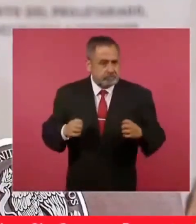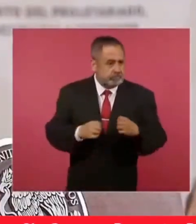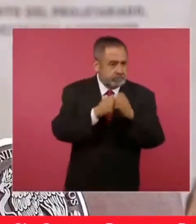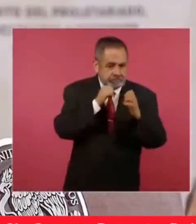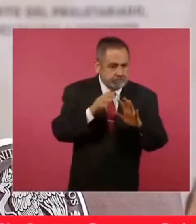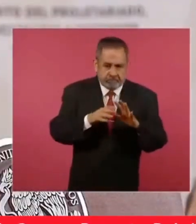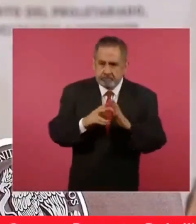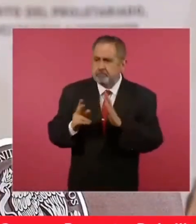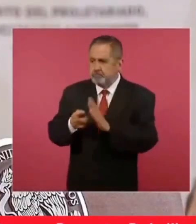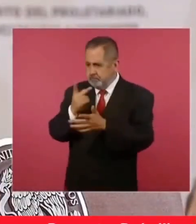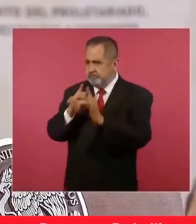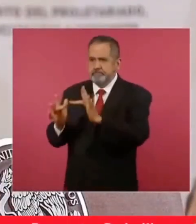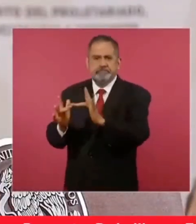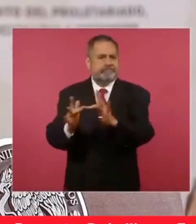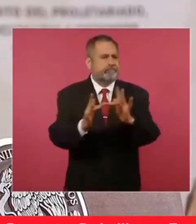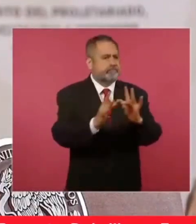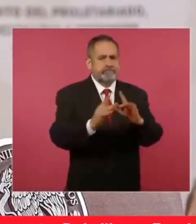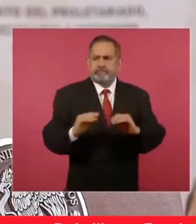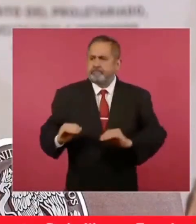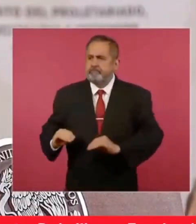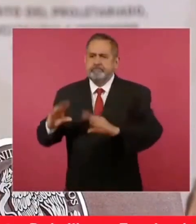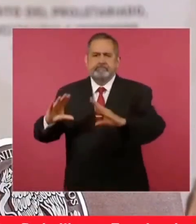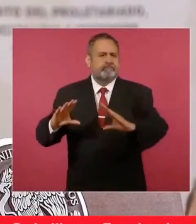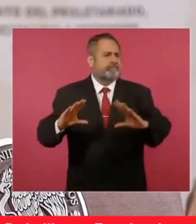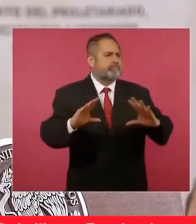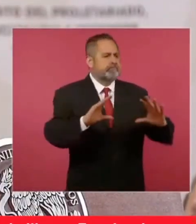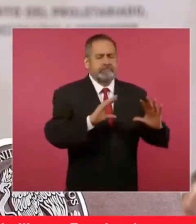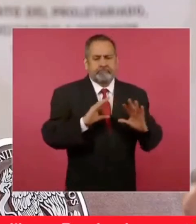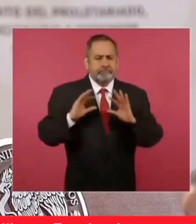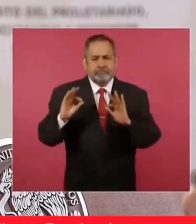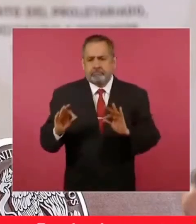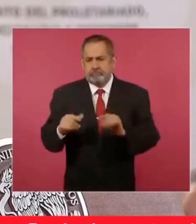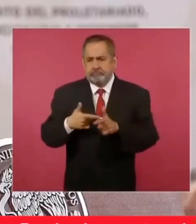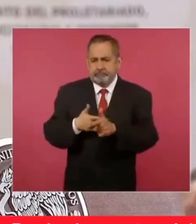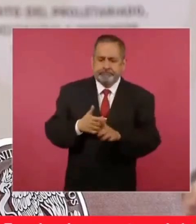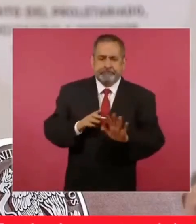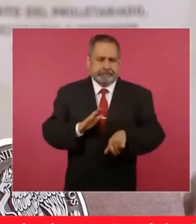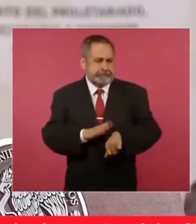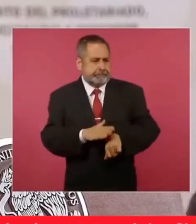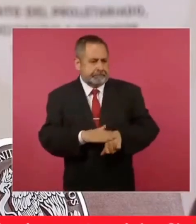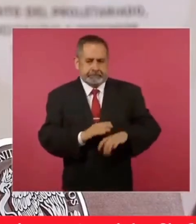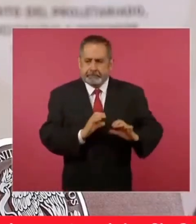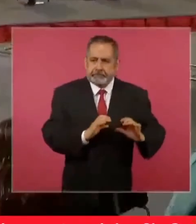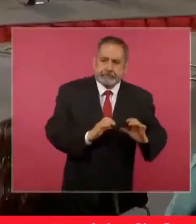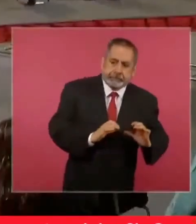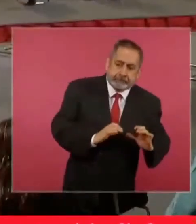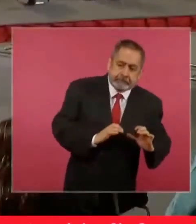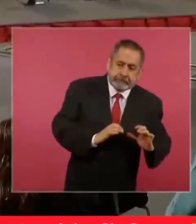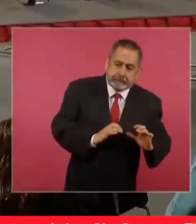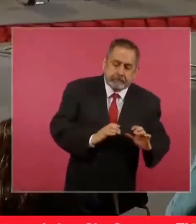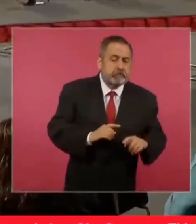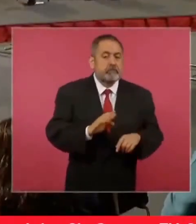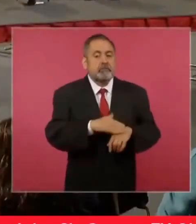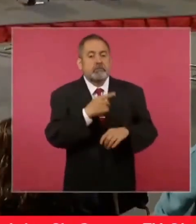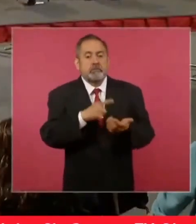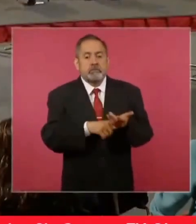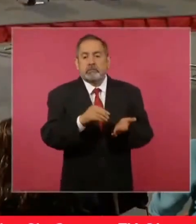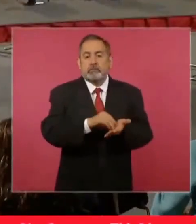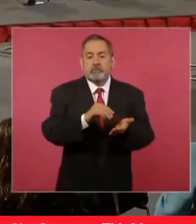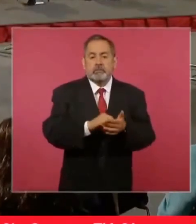se reconectaron todos los usuarios y siguió en alerta porque manteníamos una reserva inferior